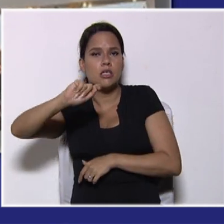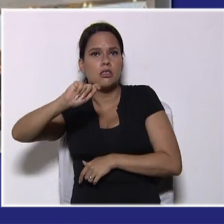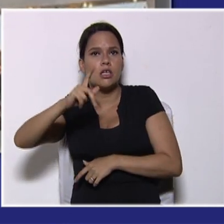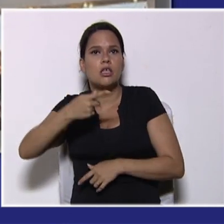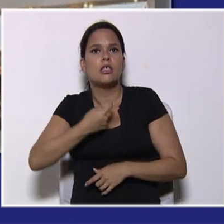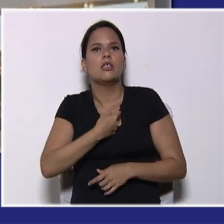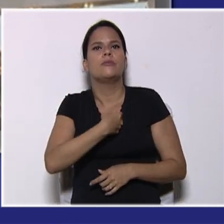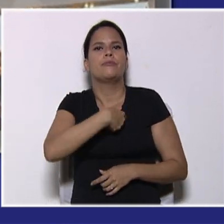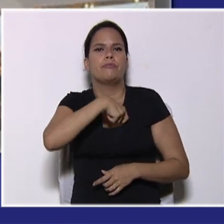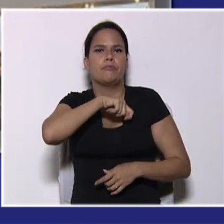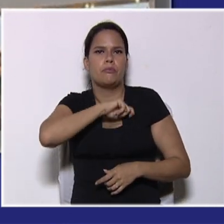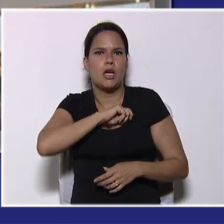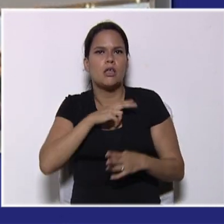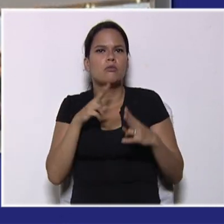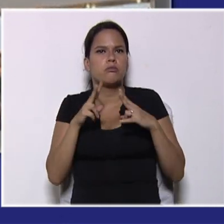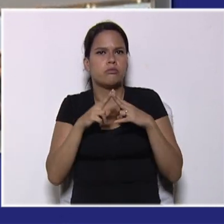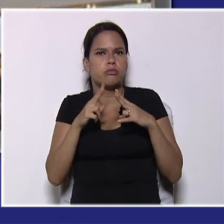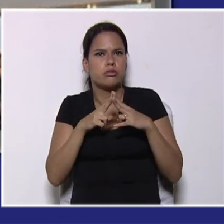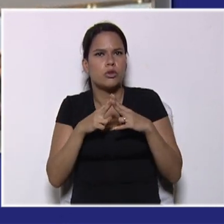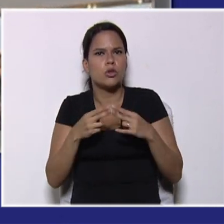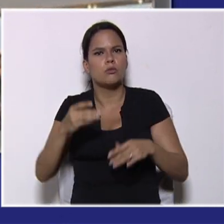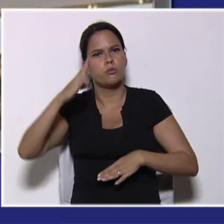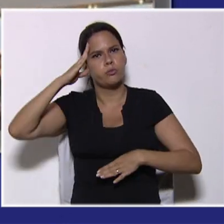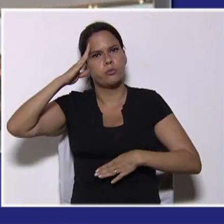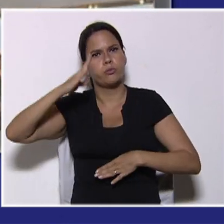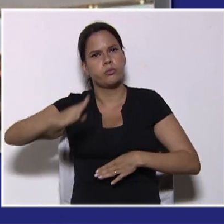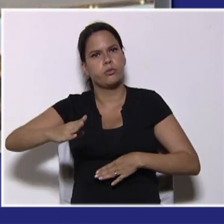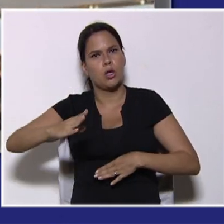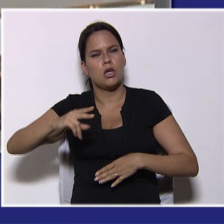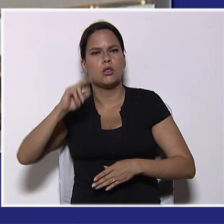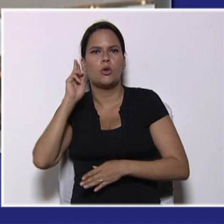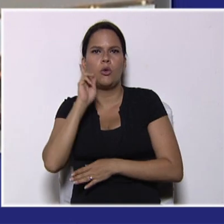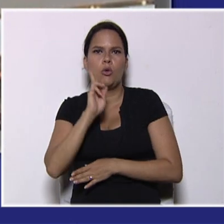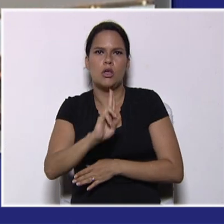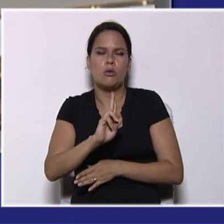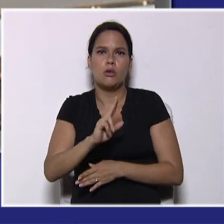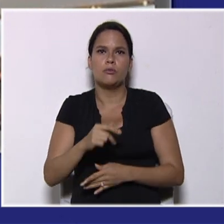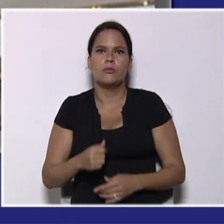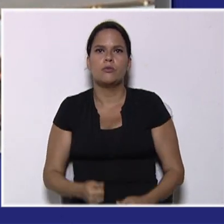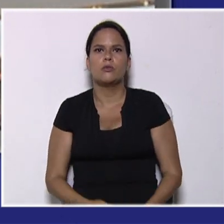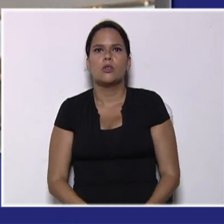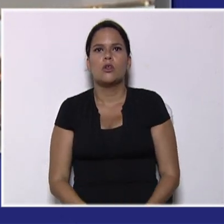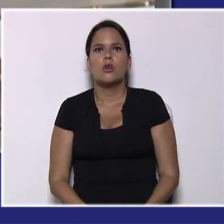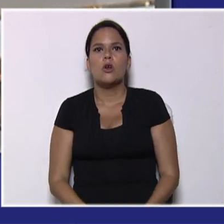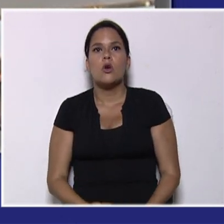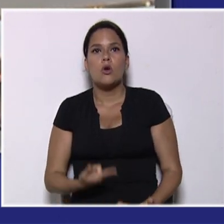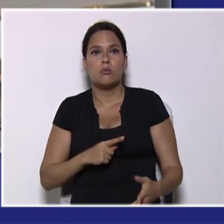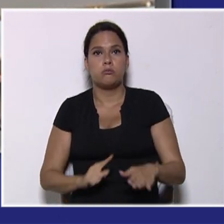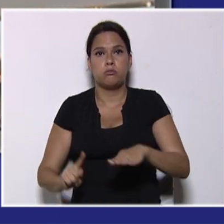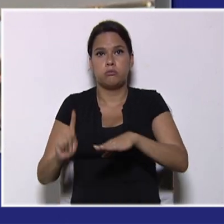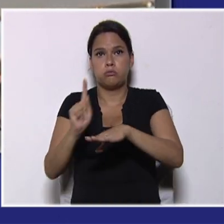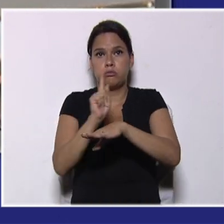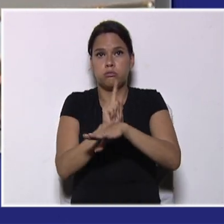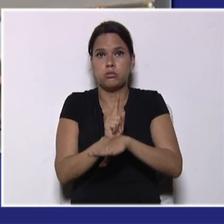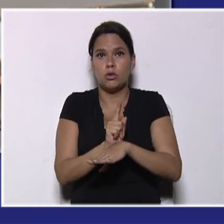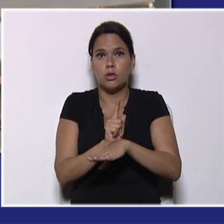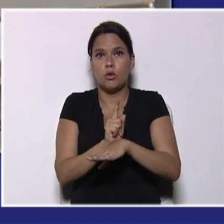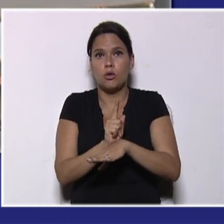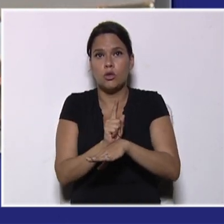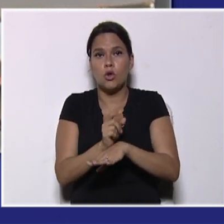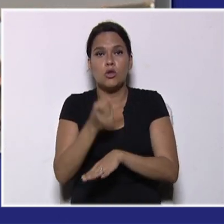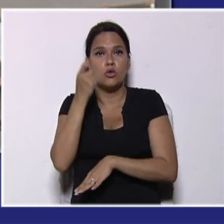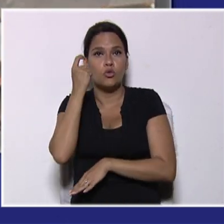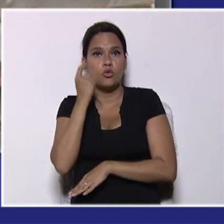Gran Colombia y del Ejército Republicano como fuerza beligerante, con el rol protagónico de Antonio José de